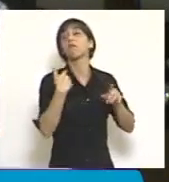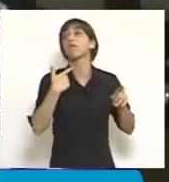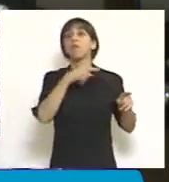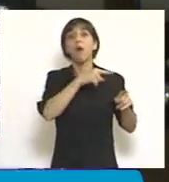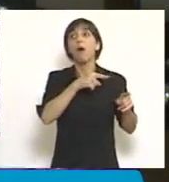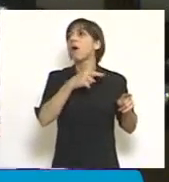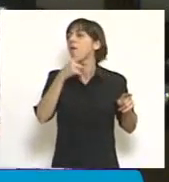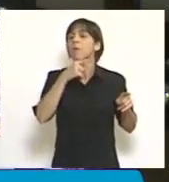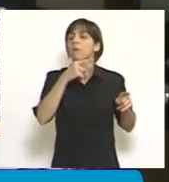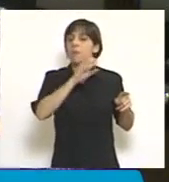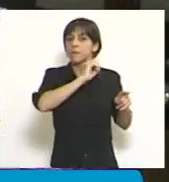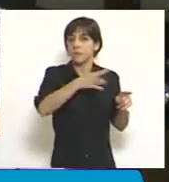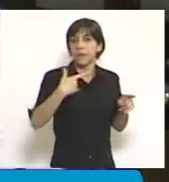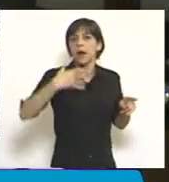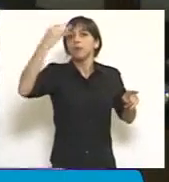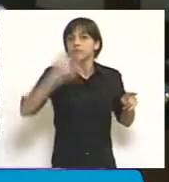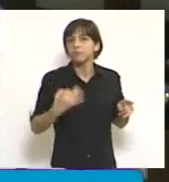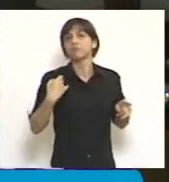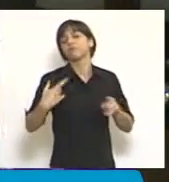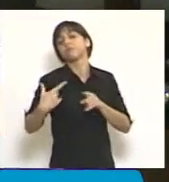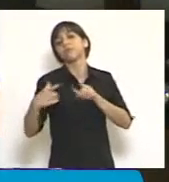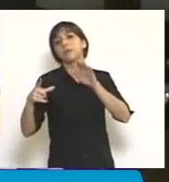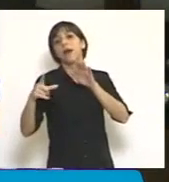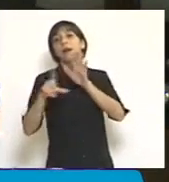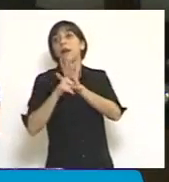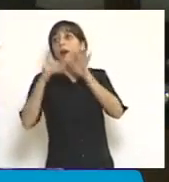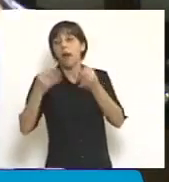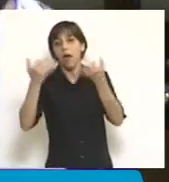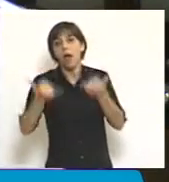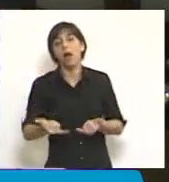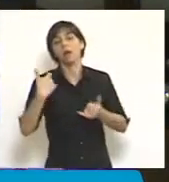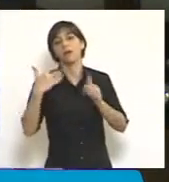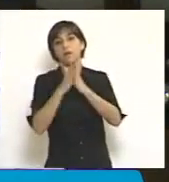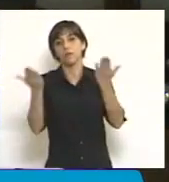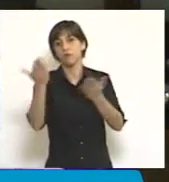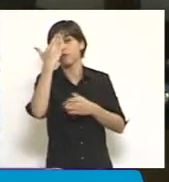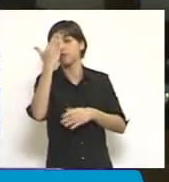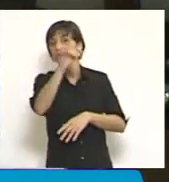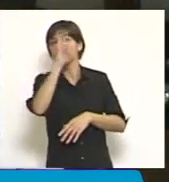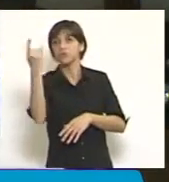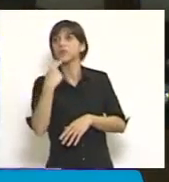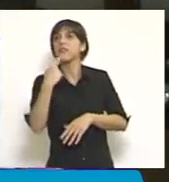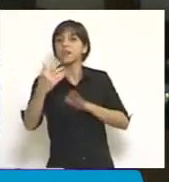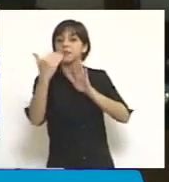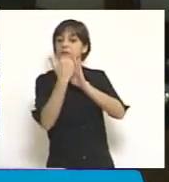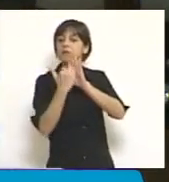inconstitucional reglamento de subrogancias. Y este es un riesgo que no deberíamos correr.